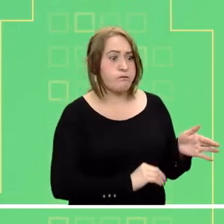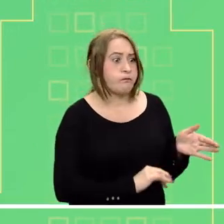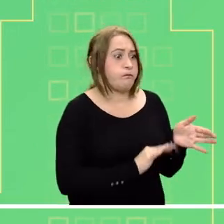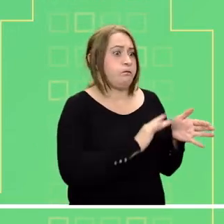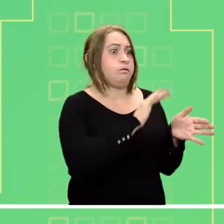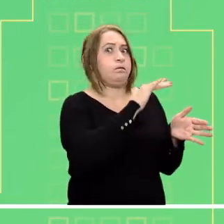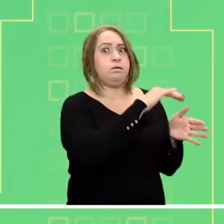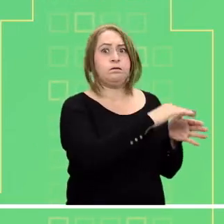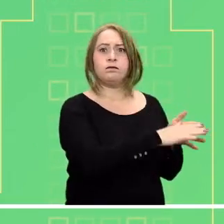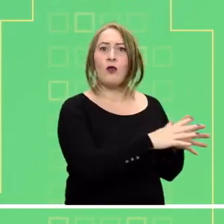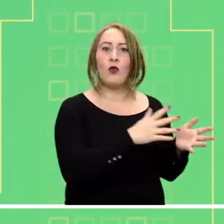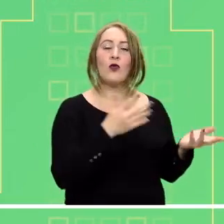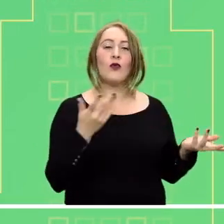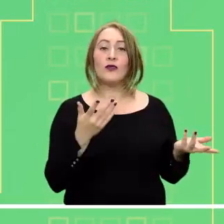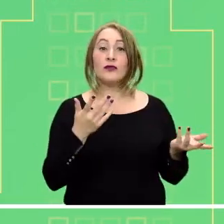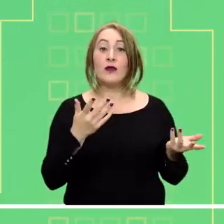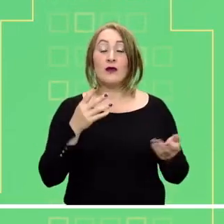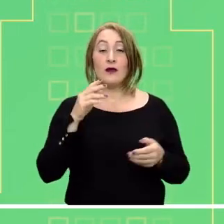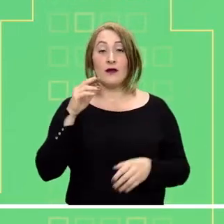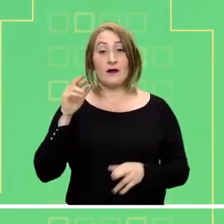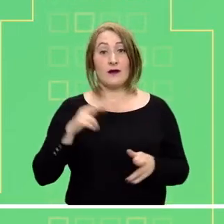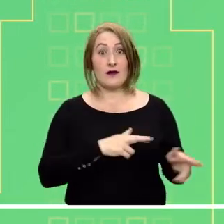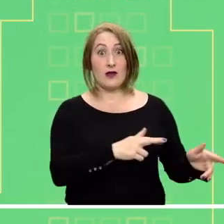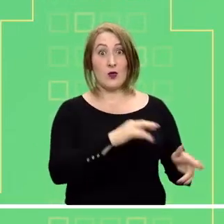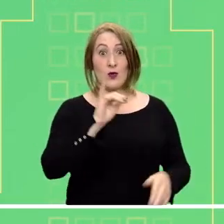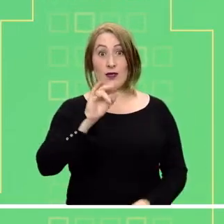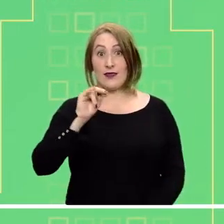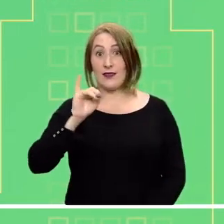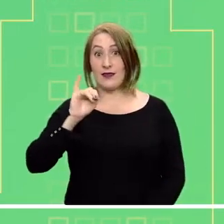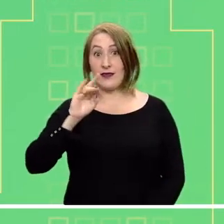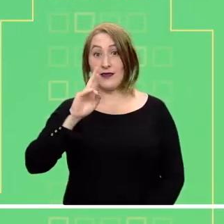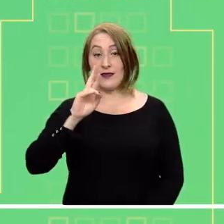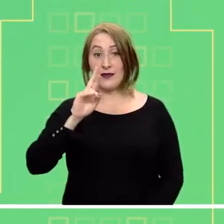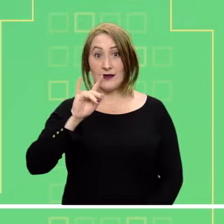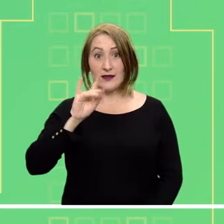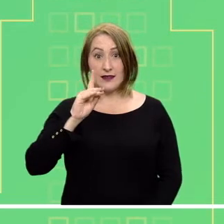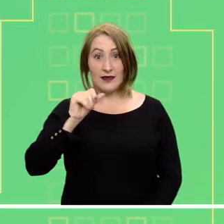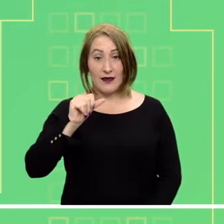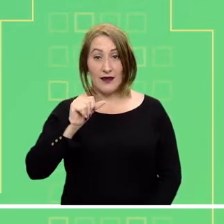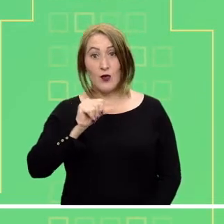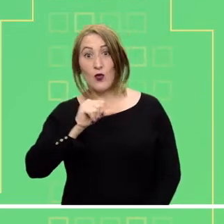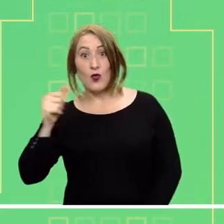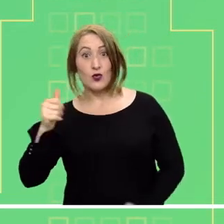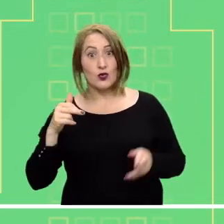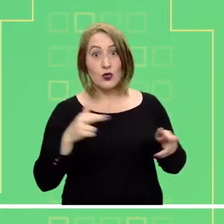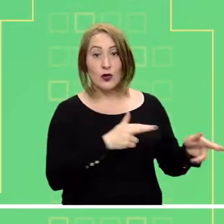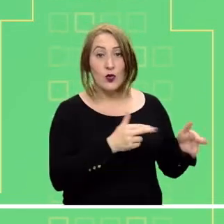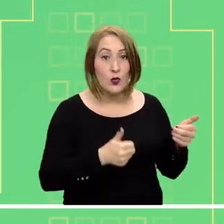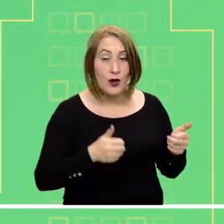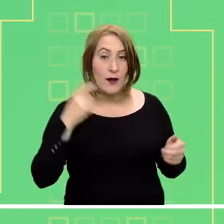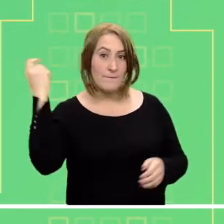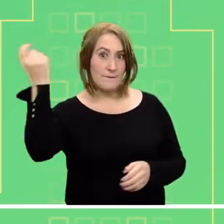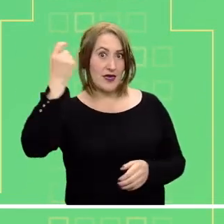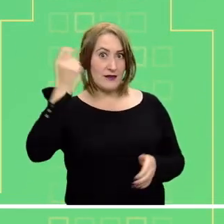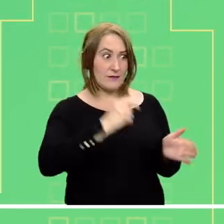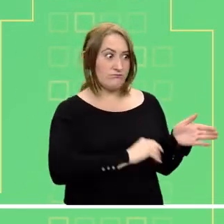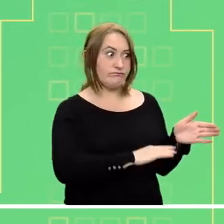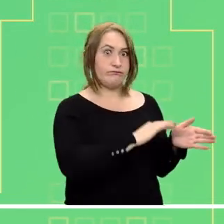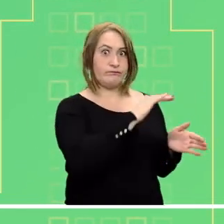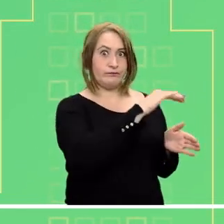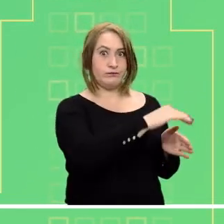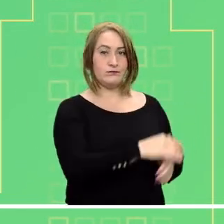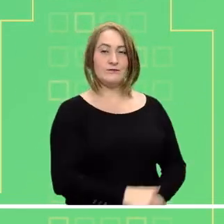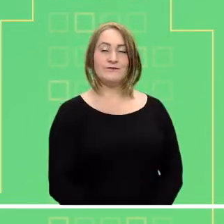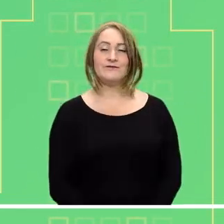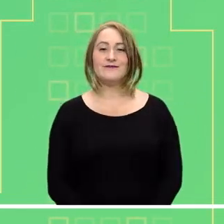Alerta roja por niveles altos en la parte baja del río Inírida, a la altura del municipio de Inírida. También se recomienda atención en la parte media y baja